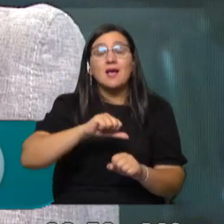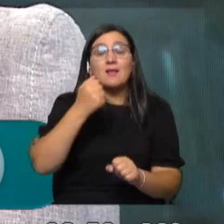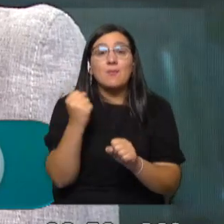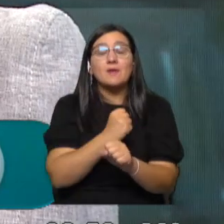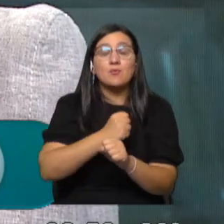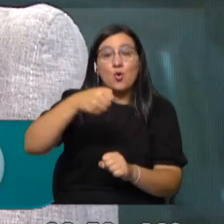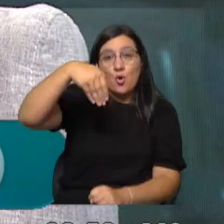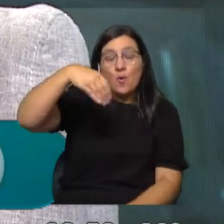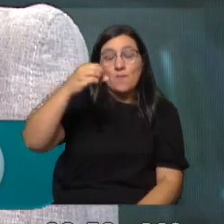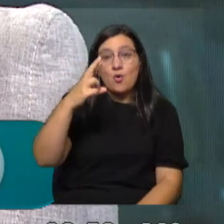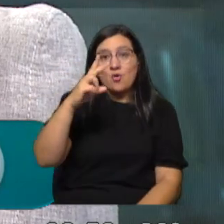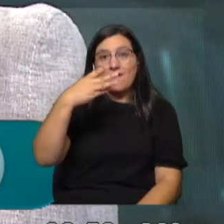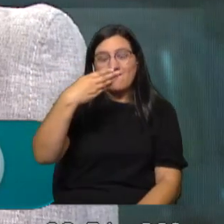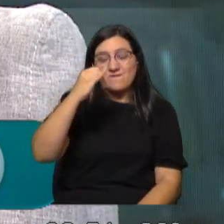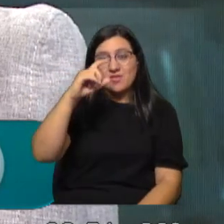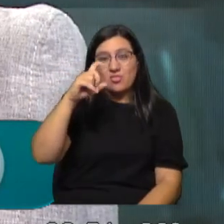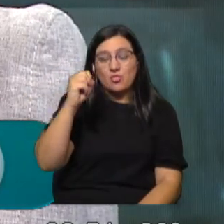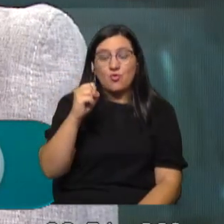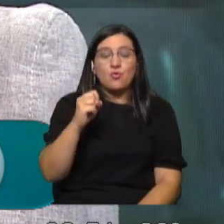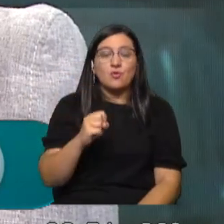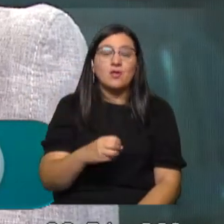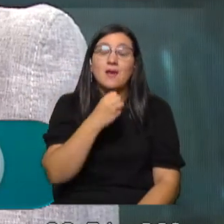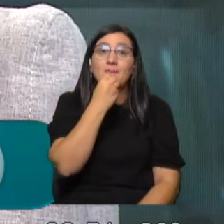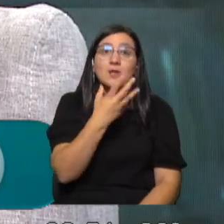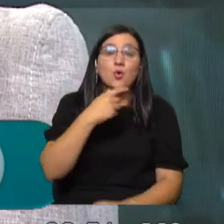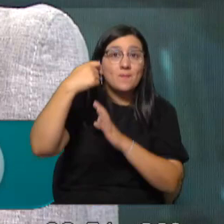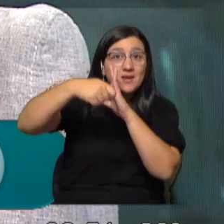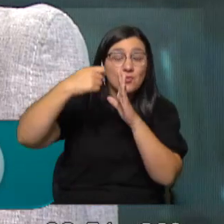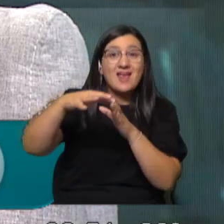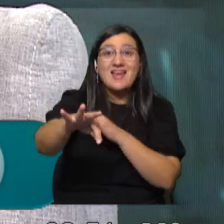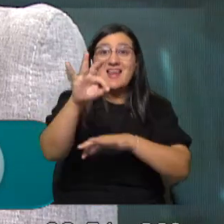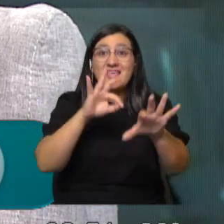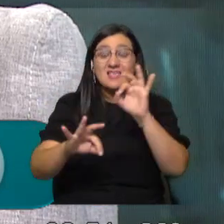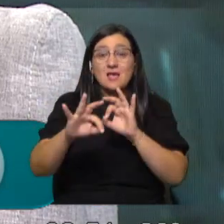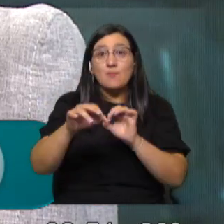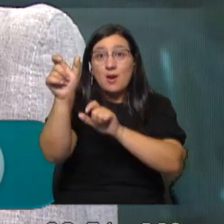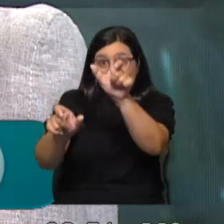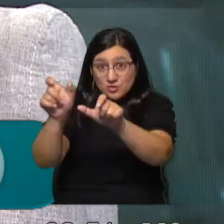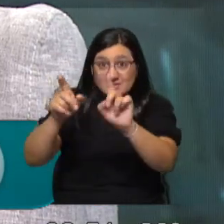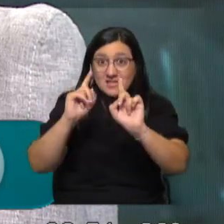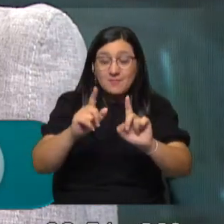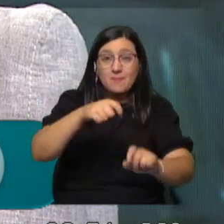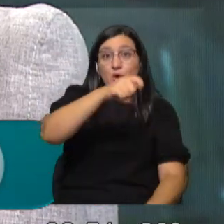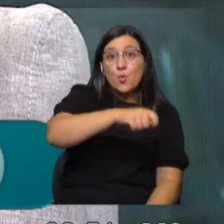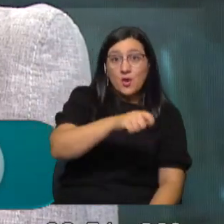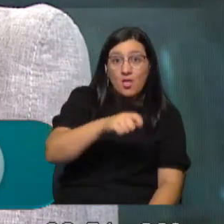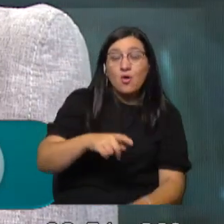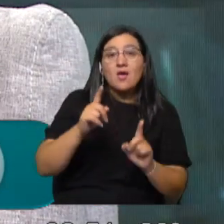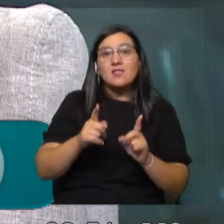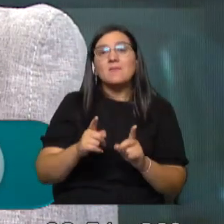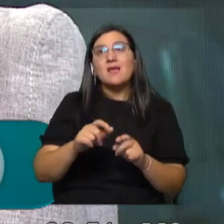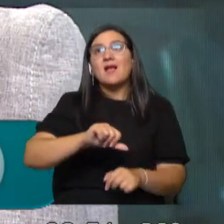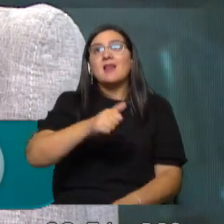película elegida por el público y por el jurado. Y ganamos también en